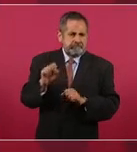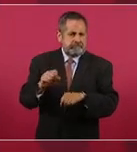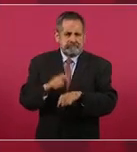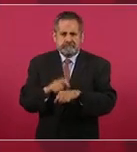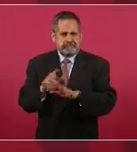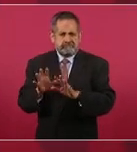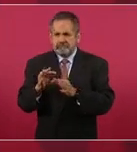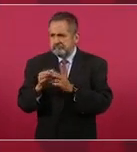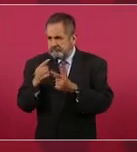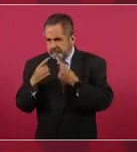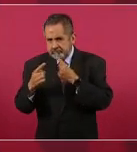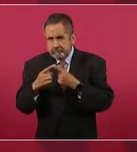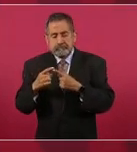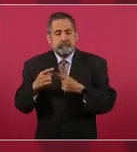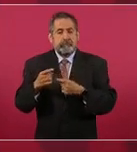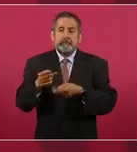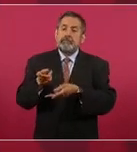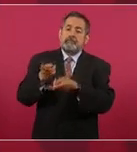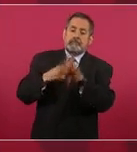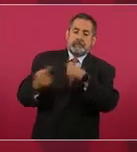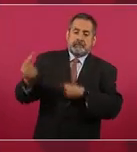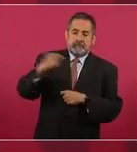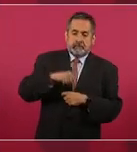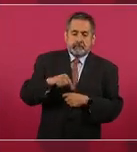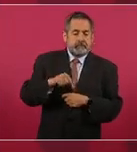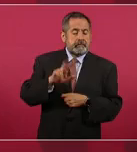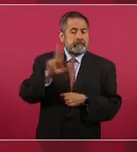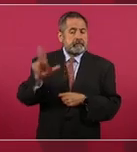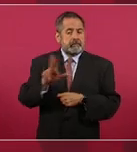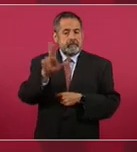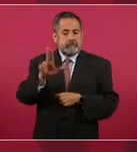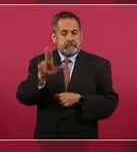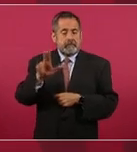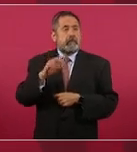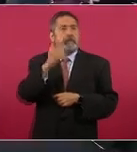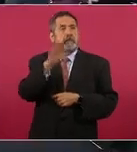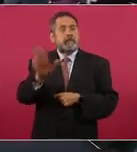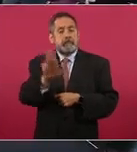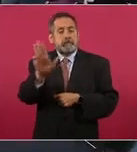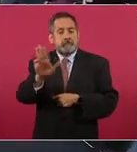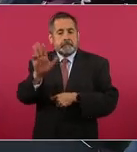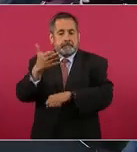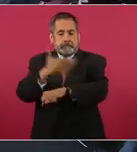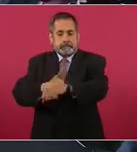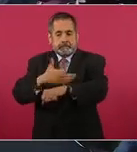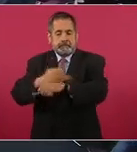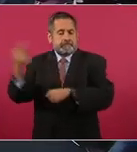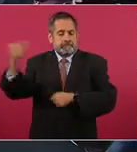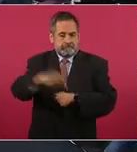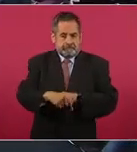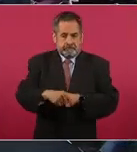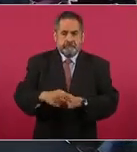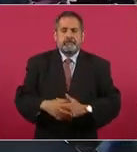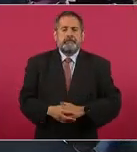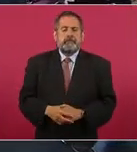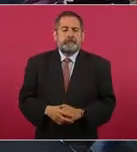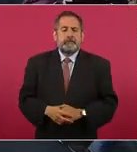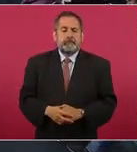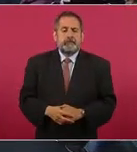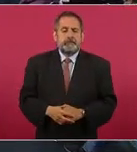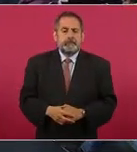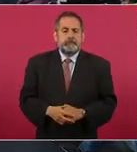y nos regresamos por la tarde del miércoles. Presidente, como segunda